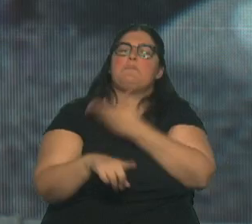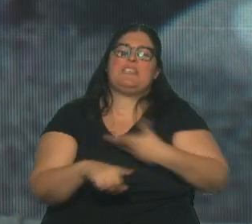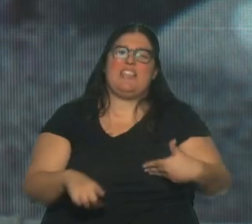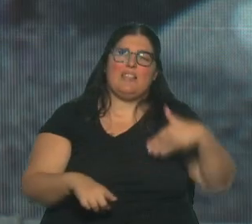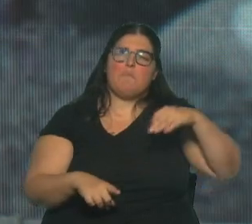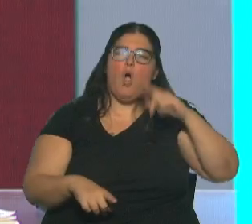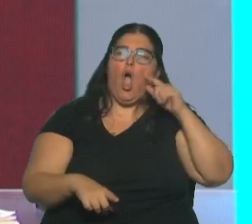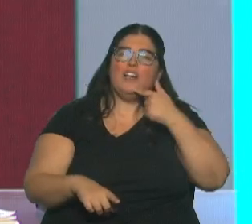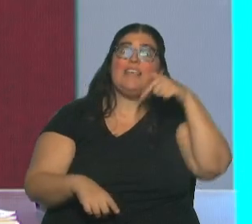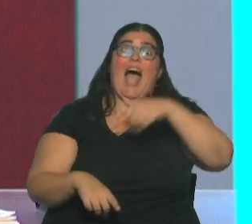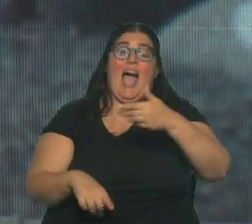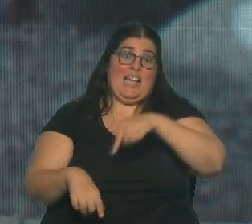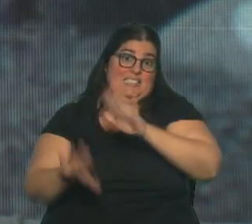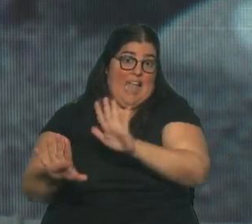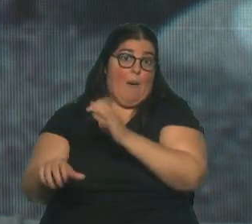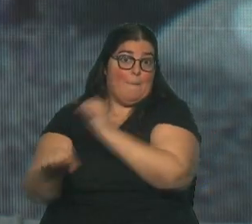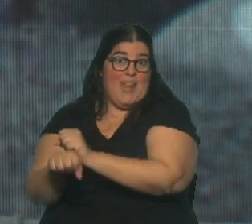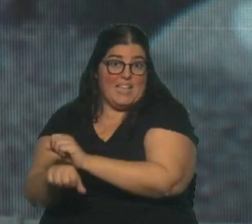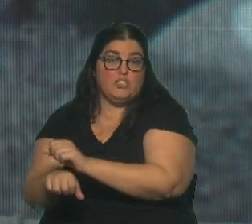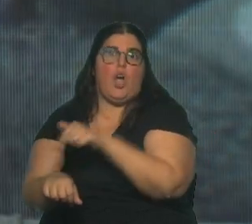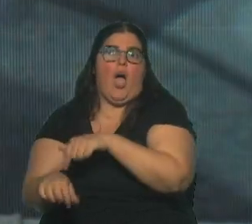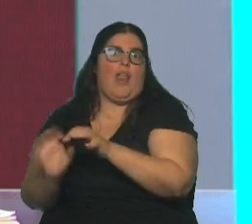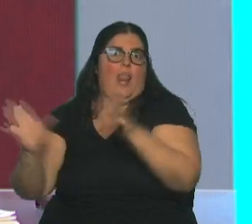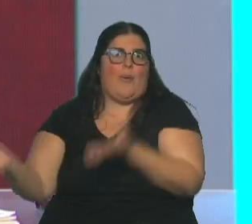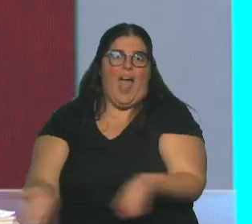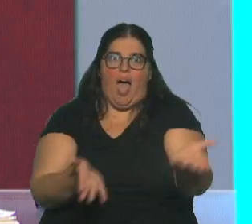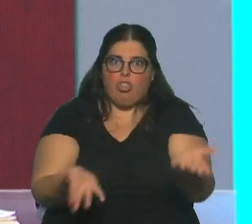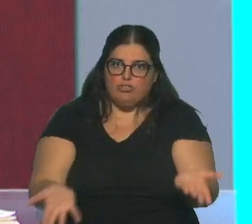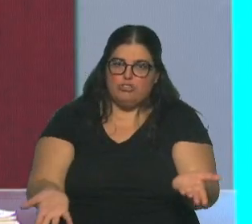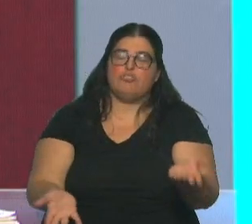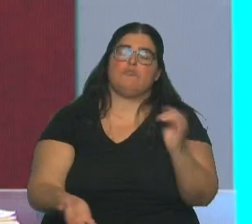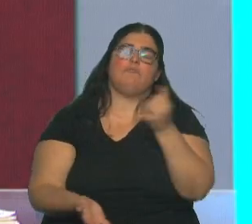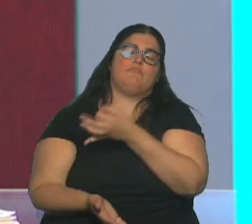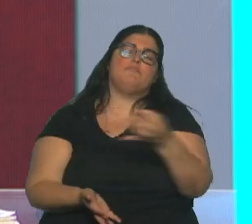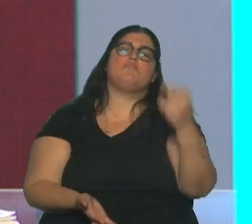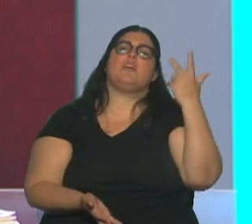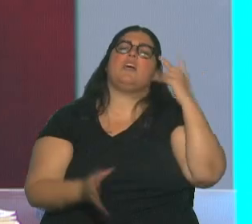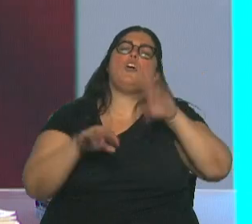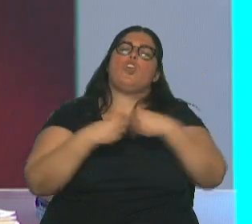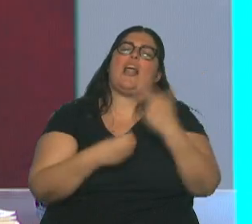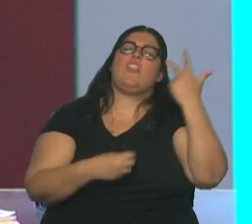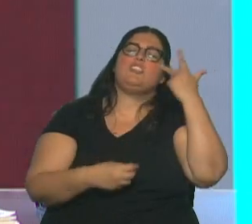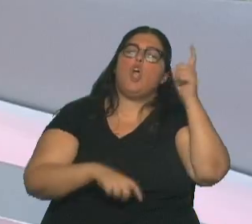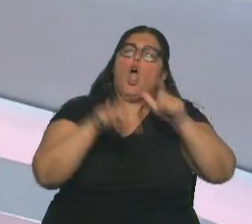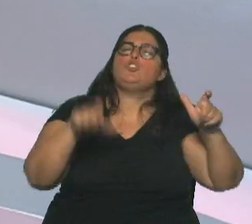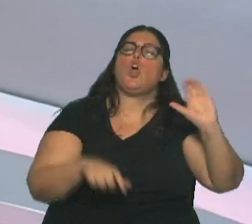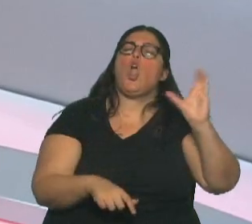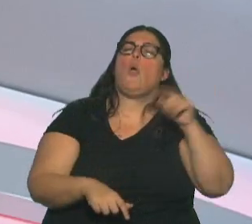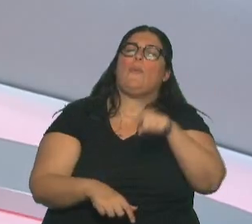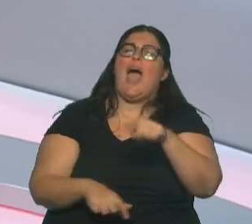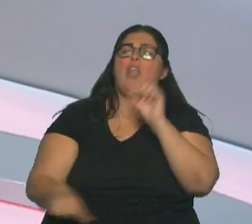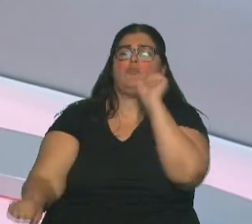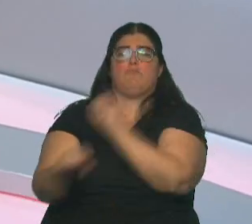magnicidio, estaban presos y fueron liberados. Exactamente, al menos 18 colombianos que estaban en las